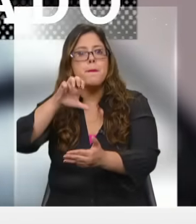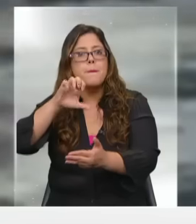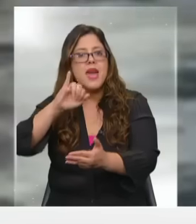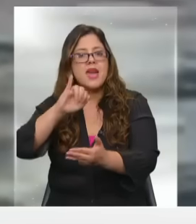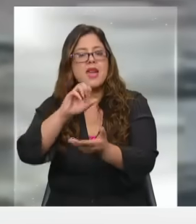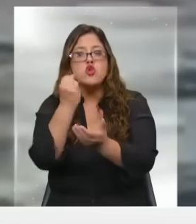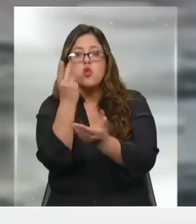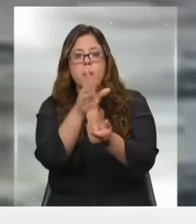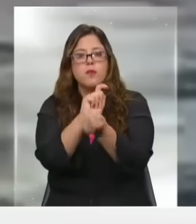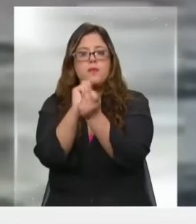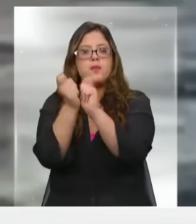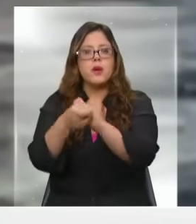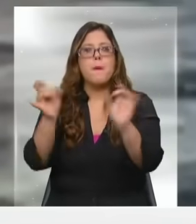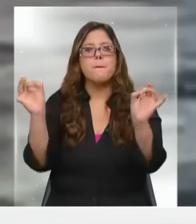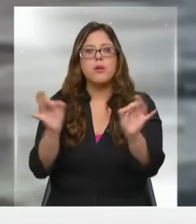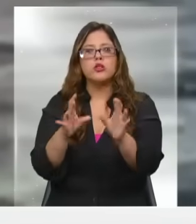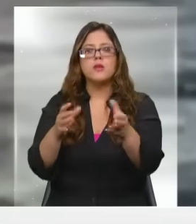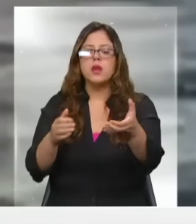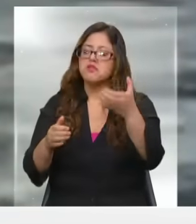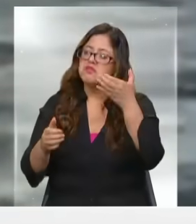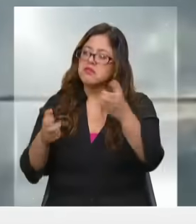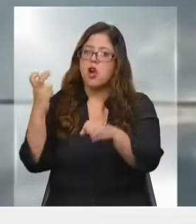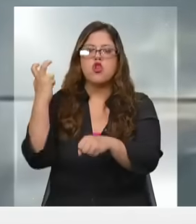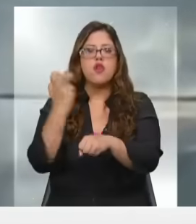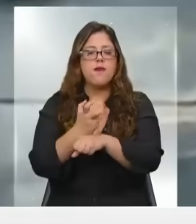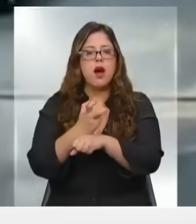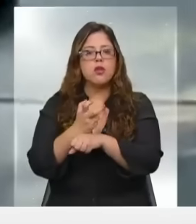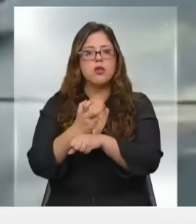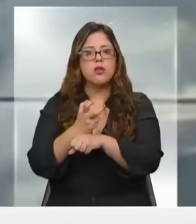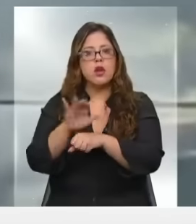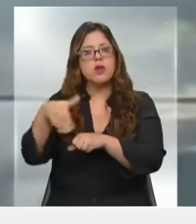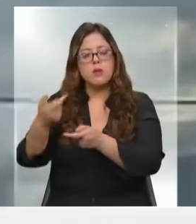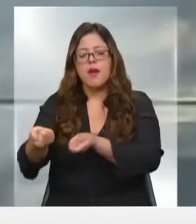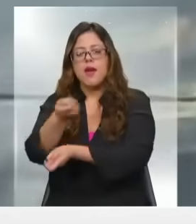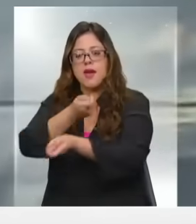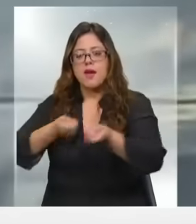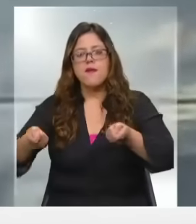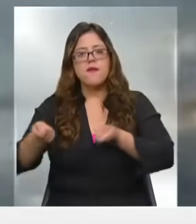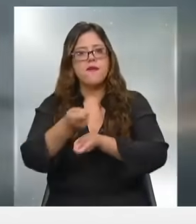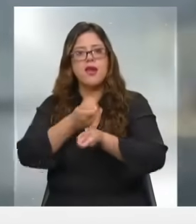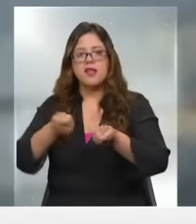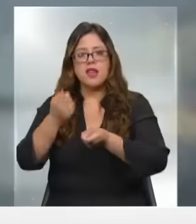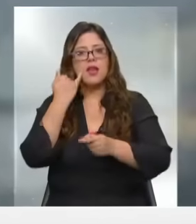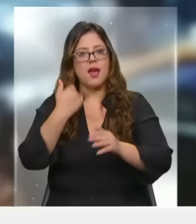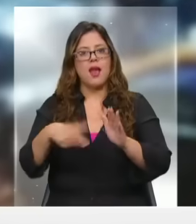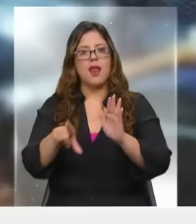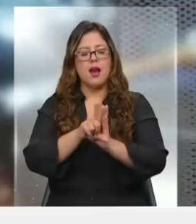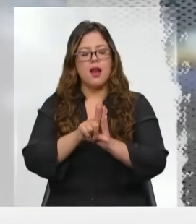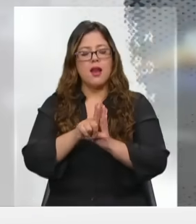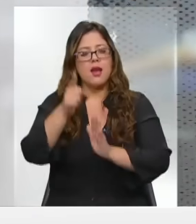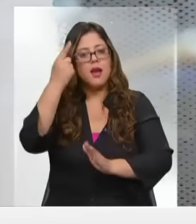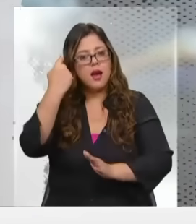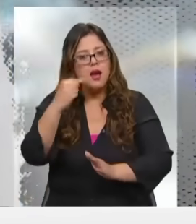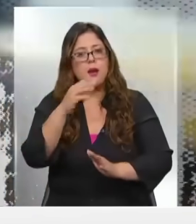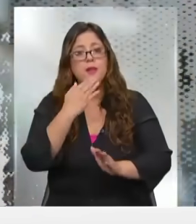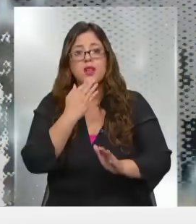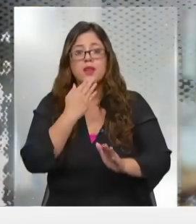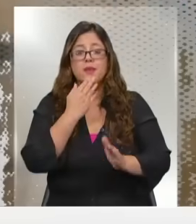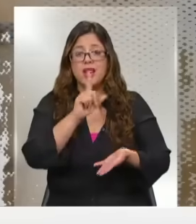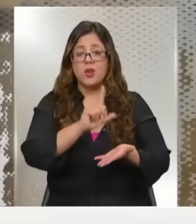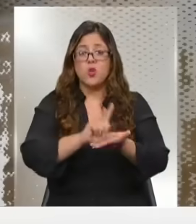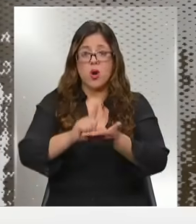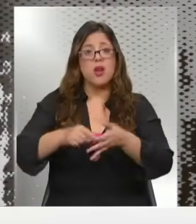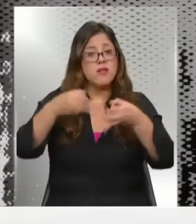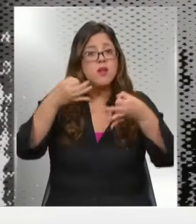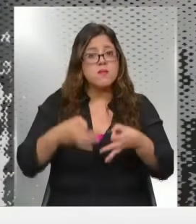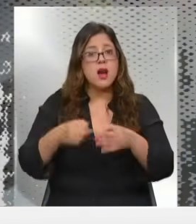decir, podrían ser equipos que fueron robados y luego vendidos en el comercio ilegal, pero también en el formal. Un